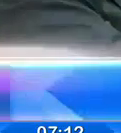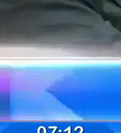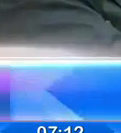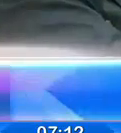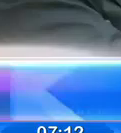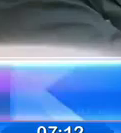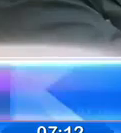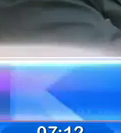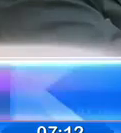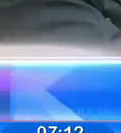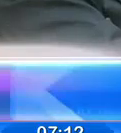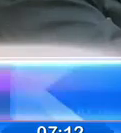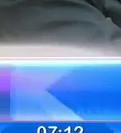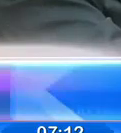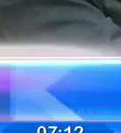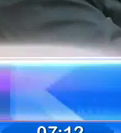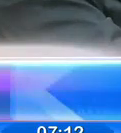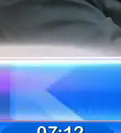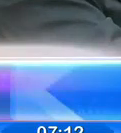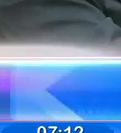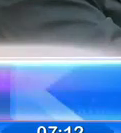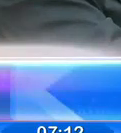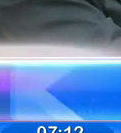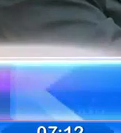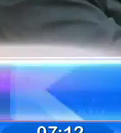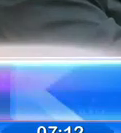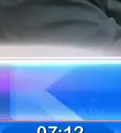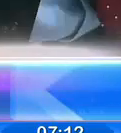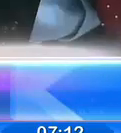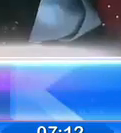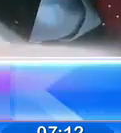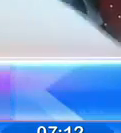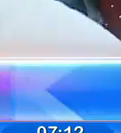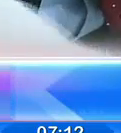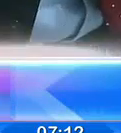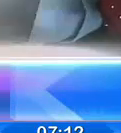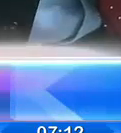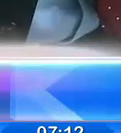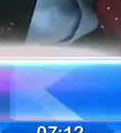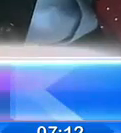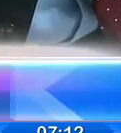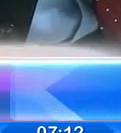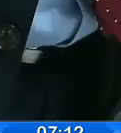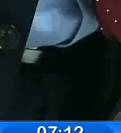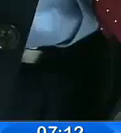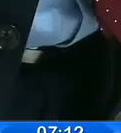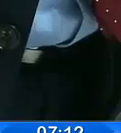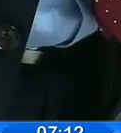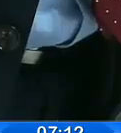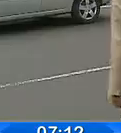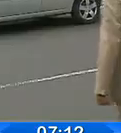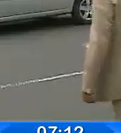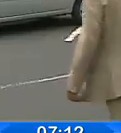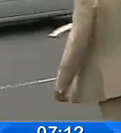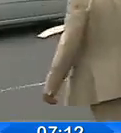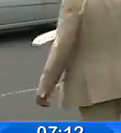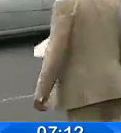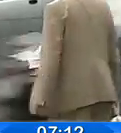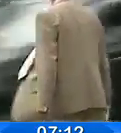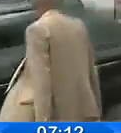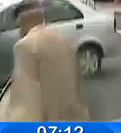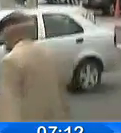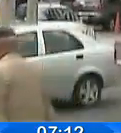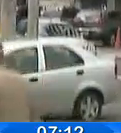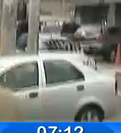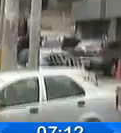Ciudadana y Control Social Transitorio aprobó los 9 jueces para la Corte Constitucional. El desarrollo de esta información y más al